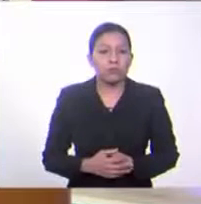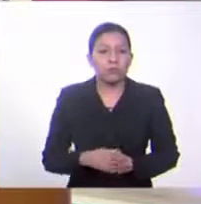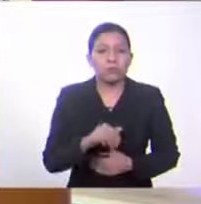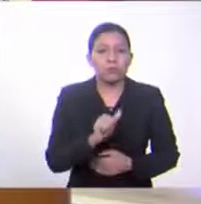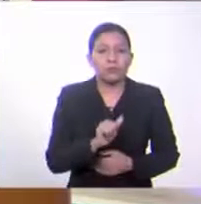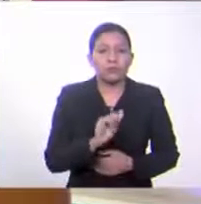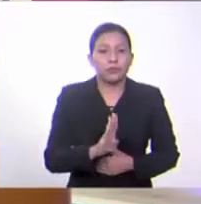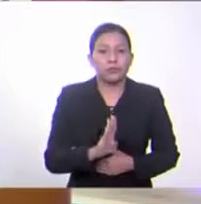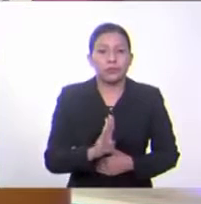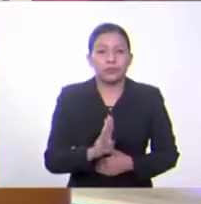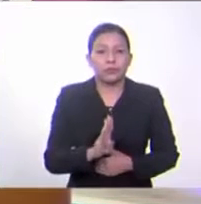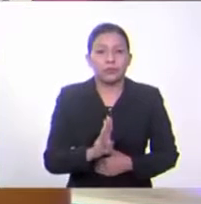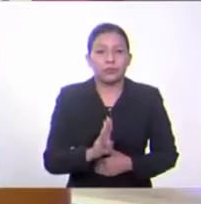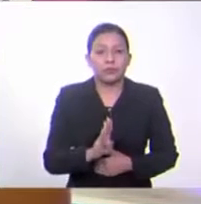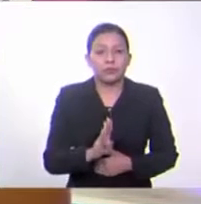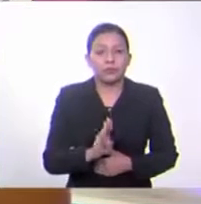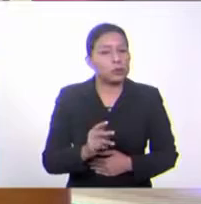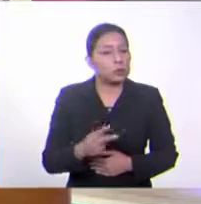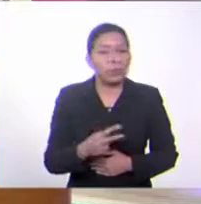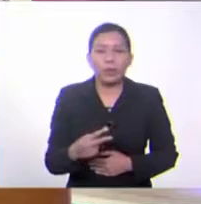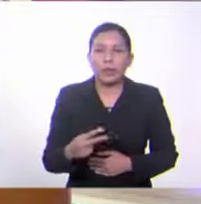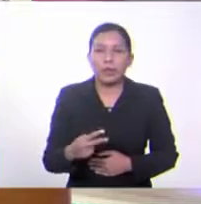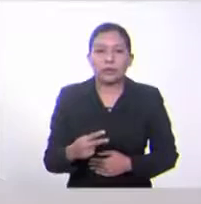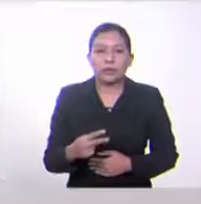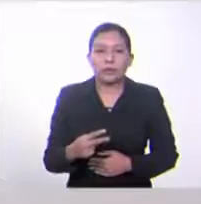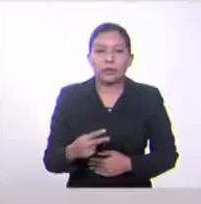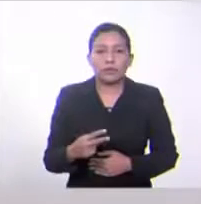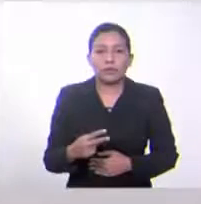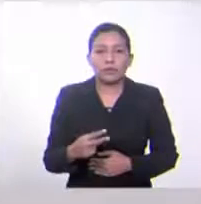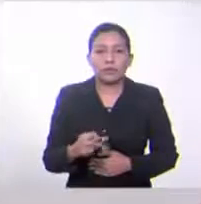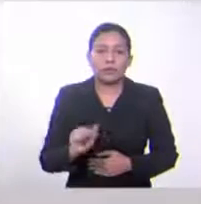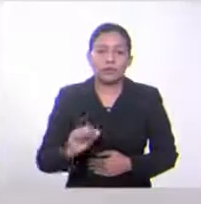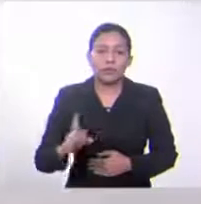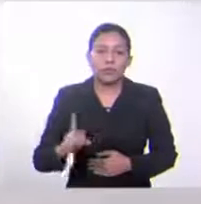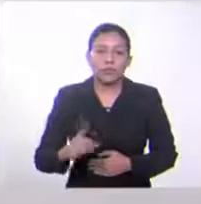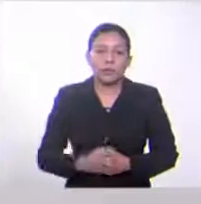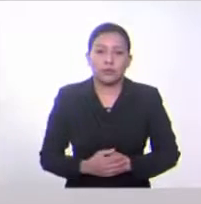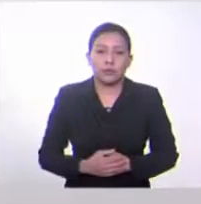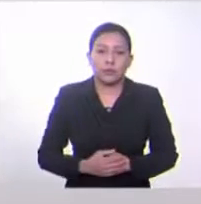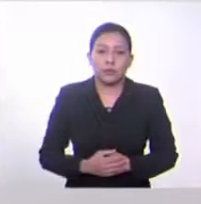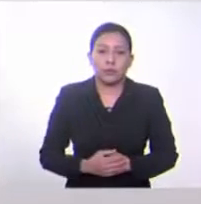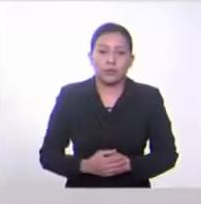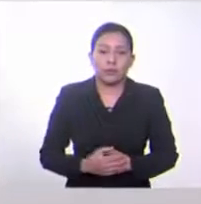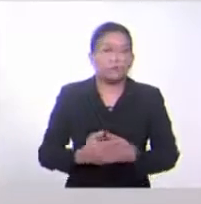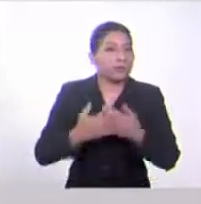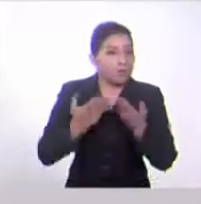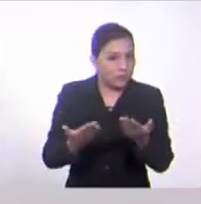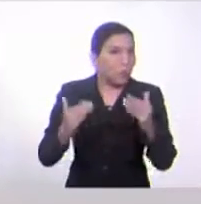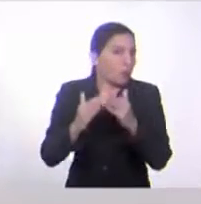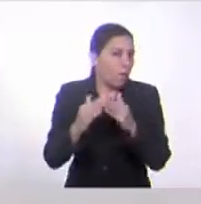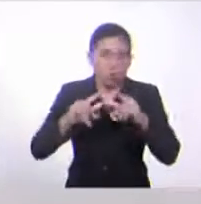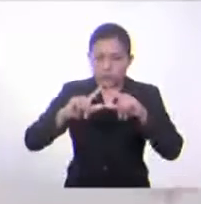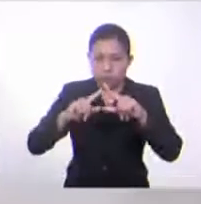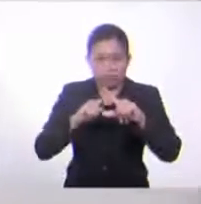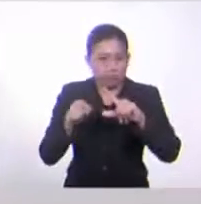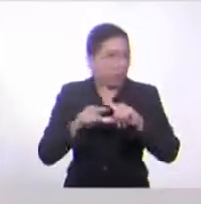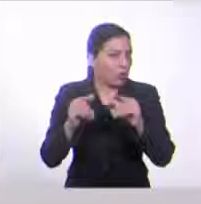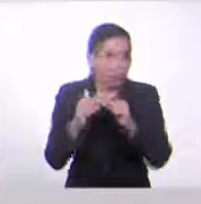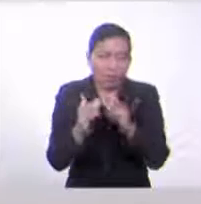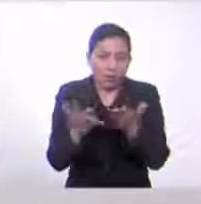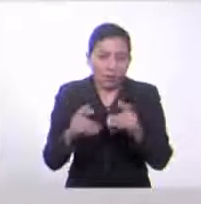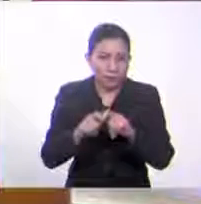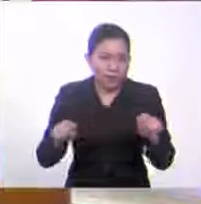AD es igual a AD, ¿verdad? Sí. El segmento es igual consigo mismo. ¿Sí? El